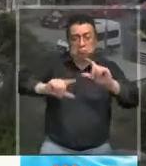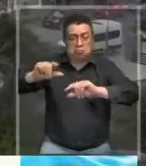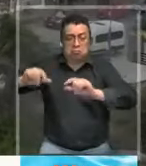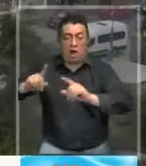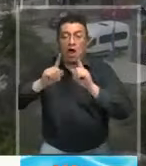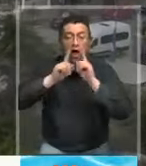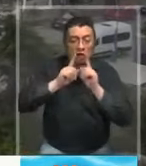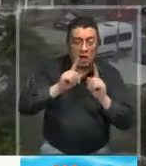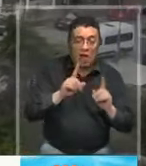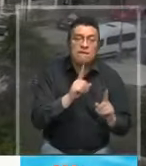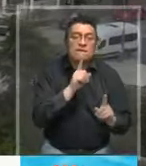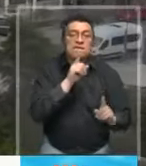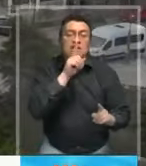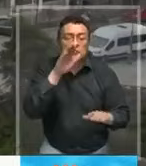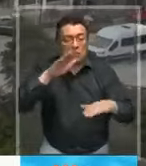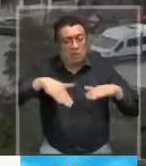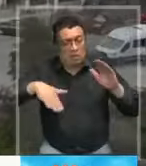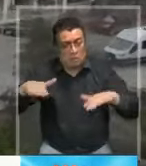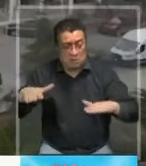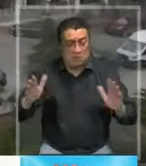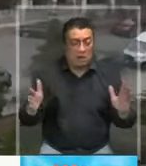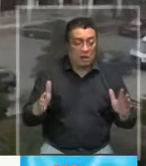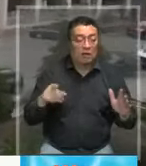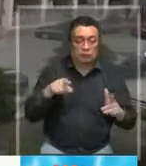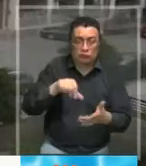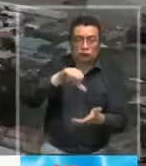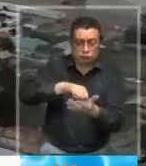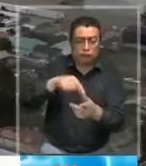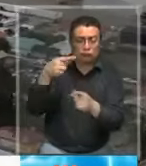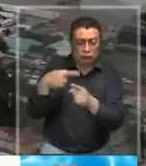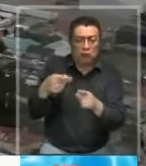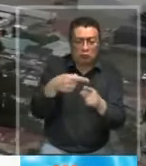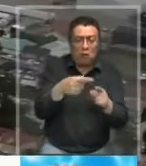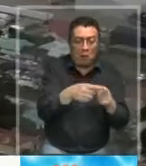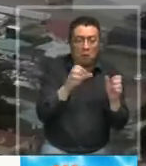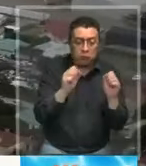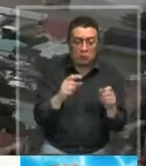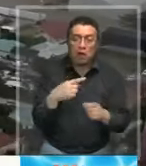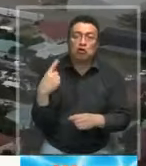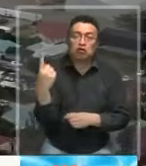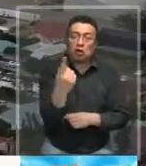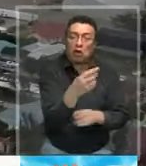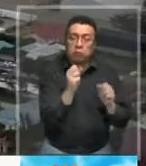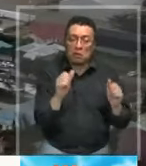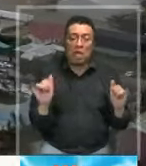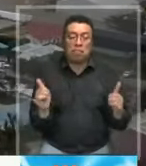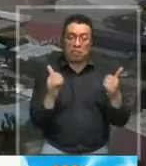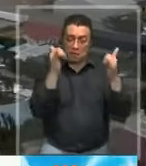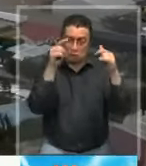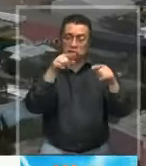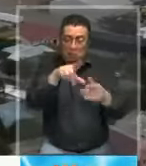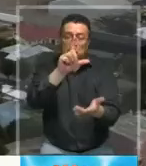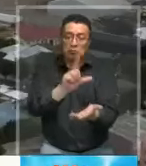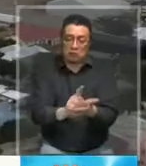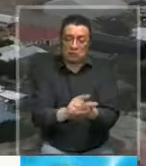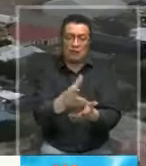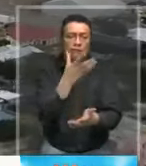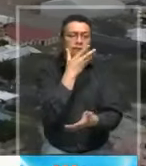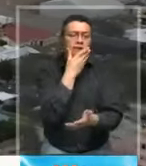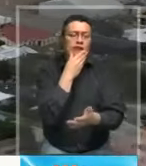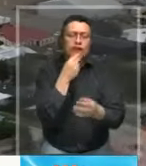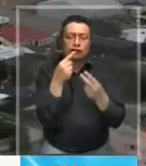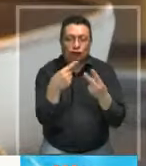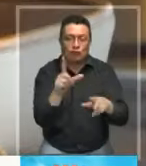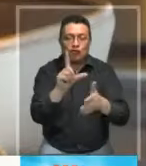hostales hasta lujosos hoteles, esta ciudad ofrece una variedad de opciones para que todos puedan disfrutar de su estancia en este paraíso de la